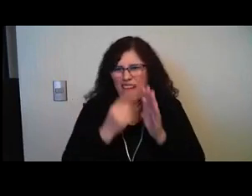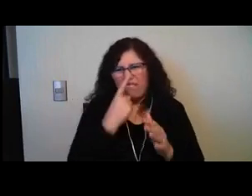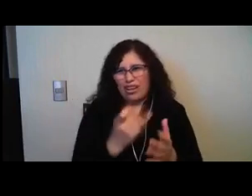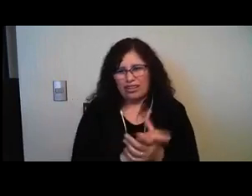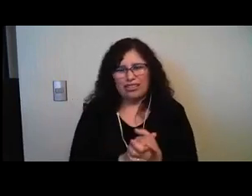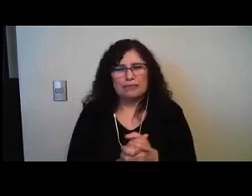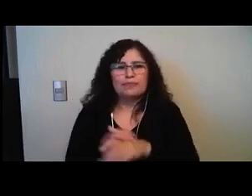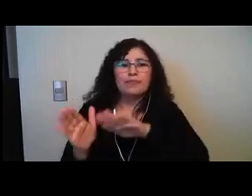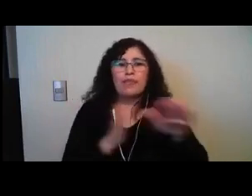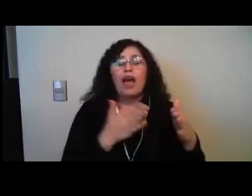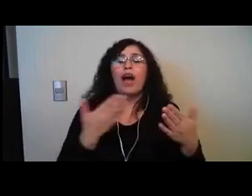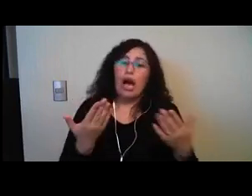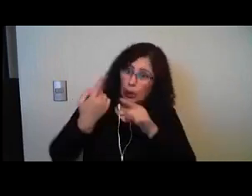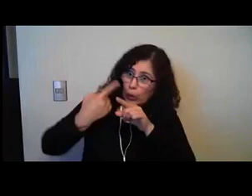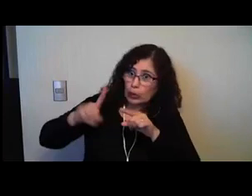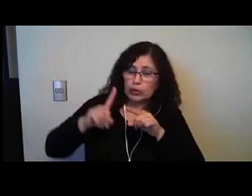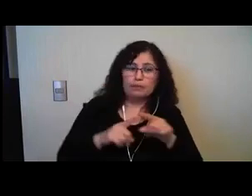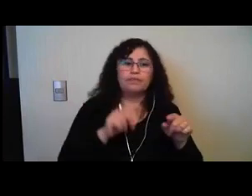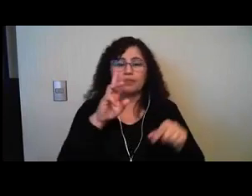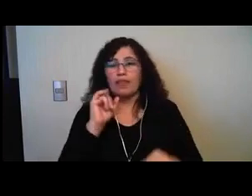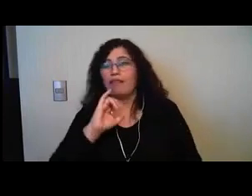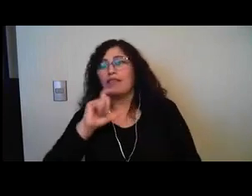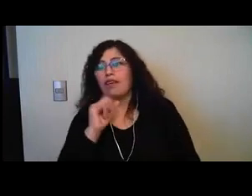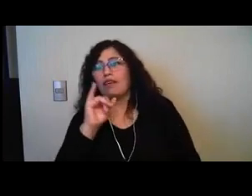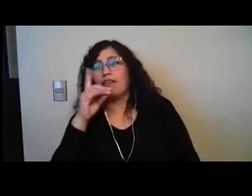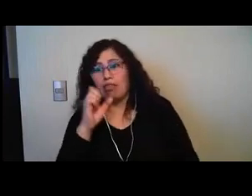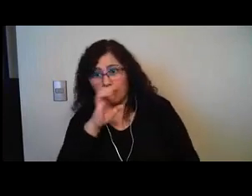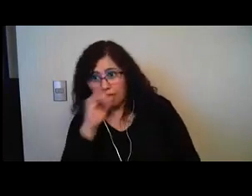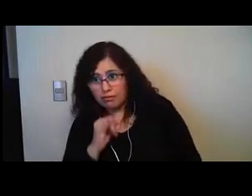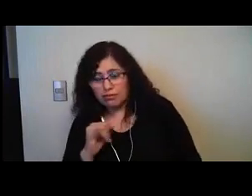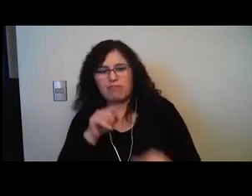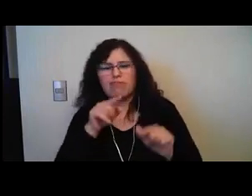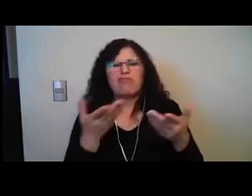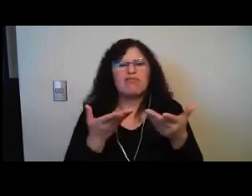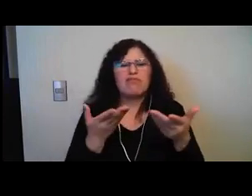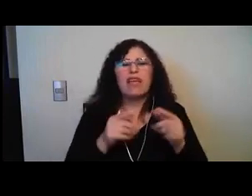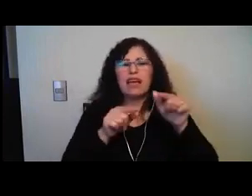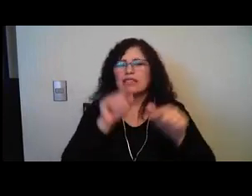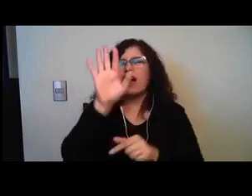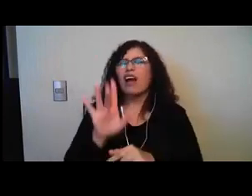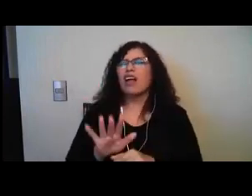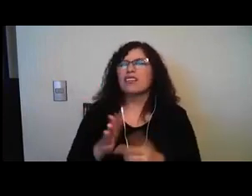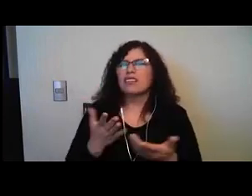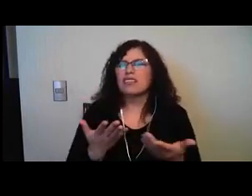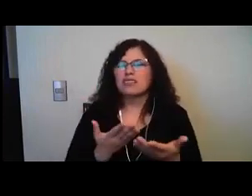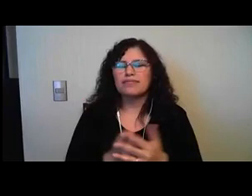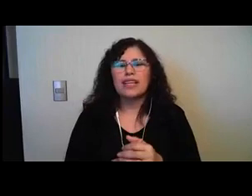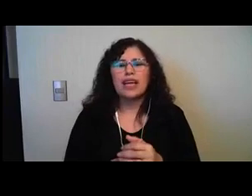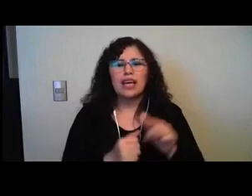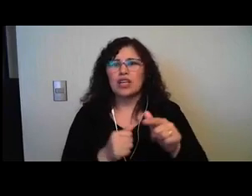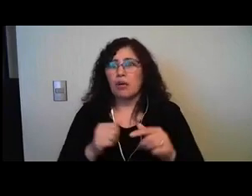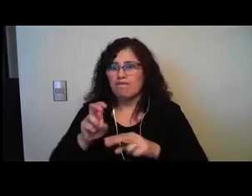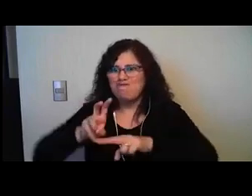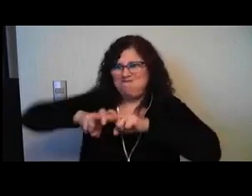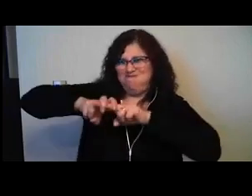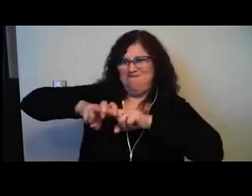La rigidez, ¿cierto? Que esta capacidad, o esta, perdón, esta característica que pasa por quedarse como pegado,